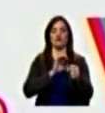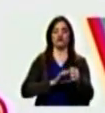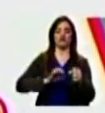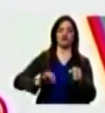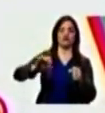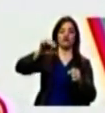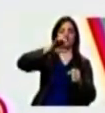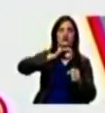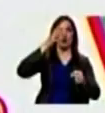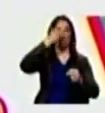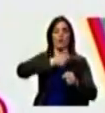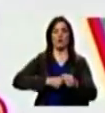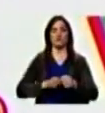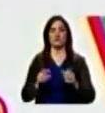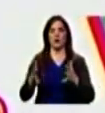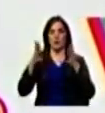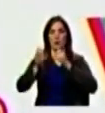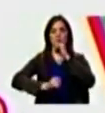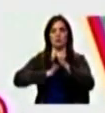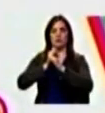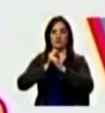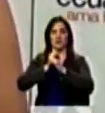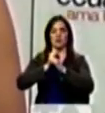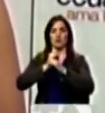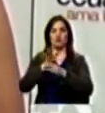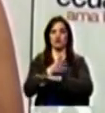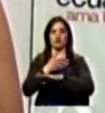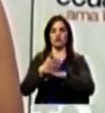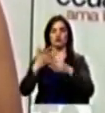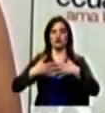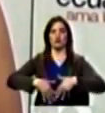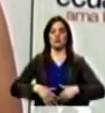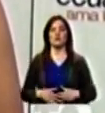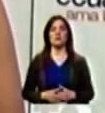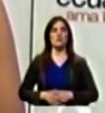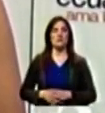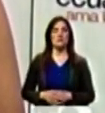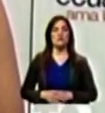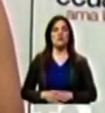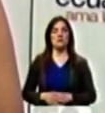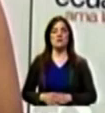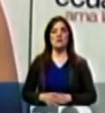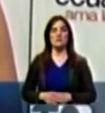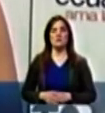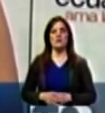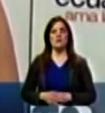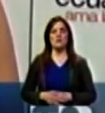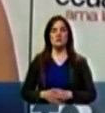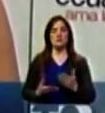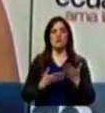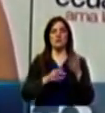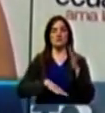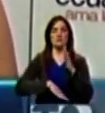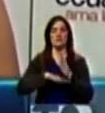Y también ese día será la clausura del Festival Internacional de Folklore. Estos eventos son los principales. A estos les acompañamos más de